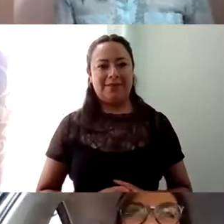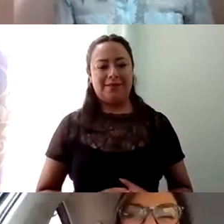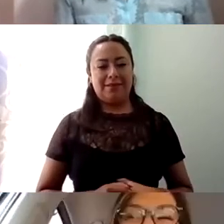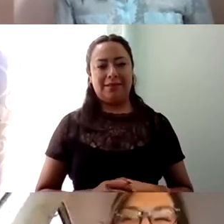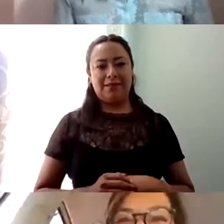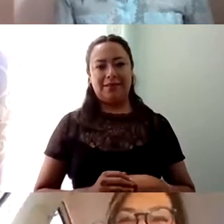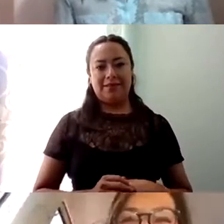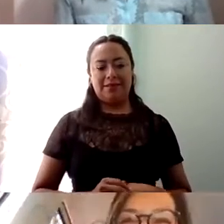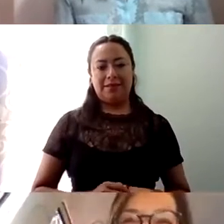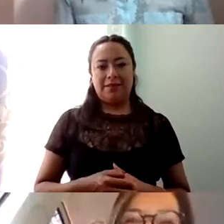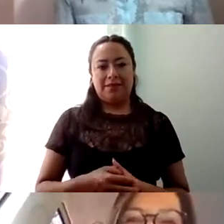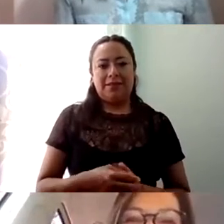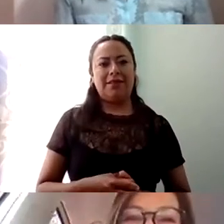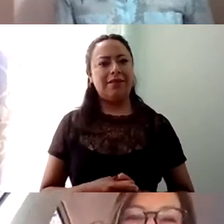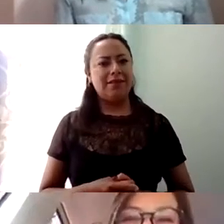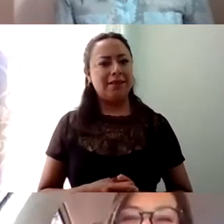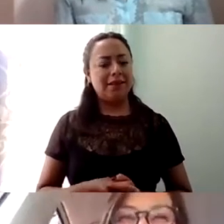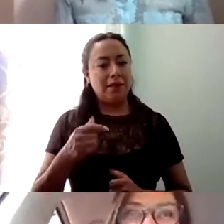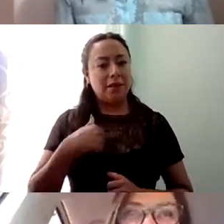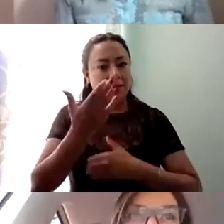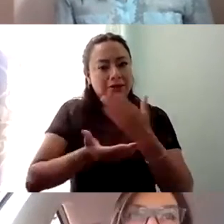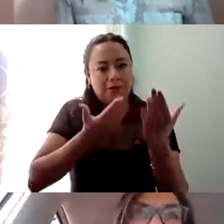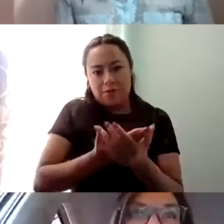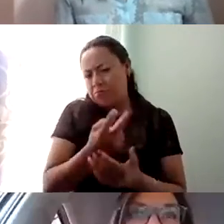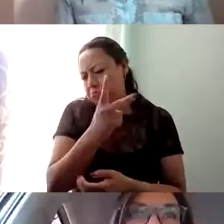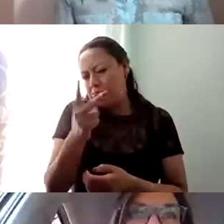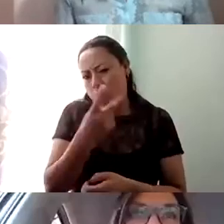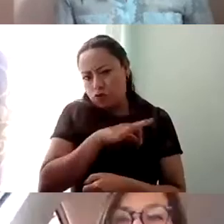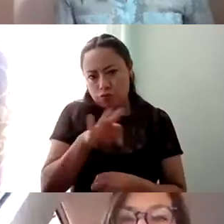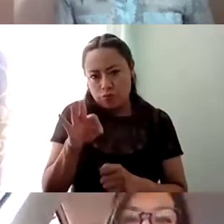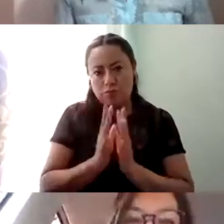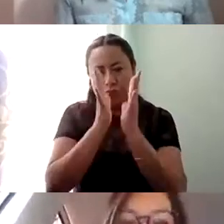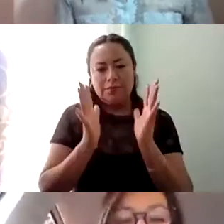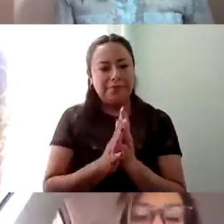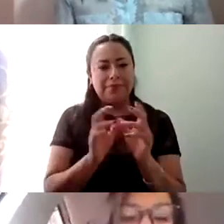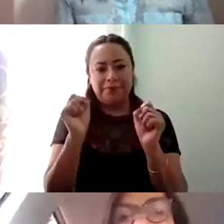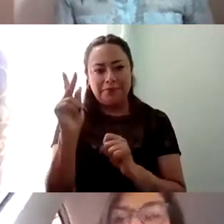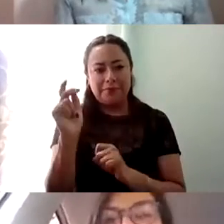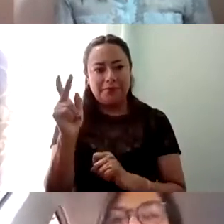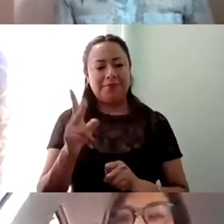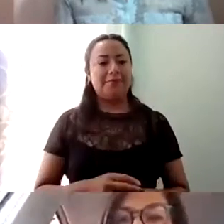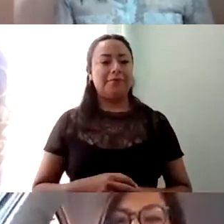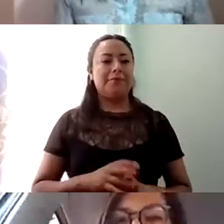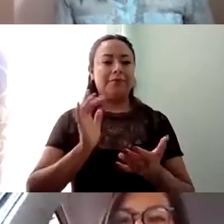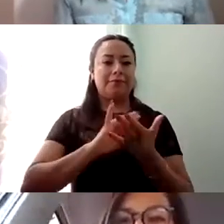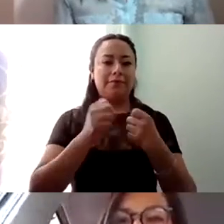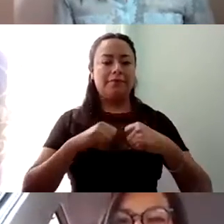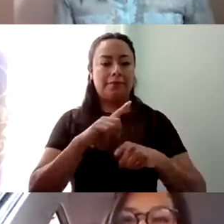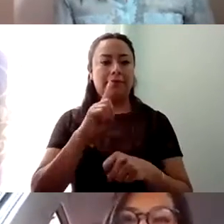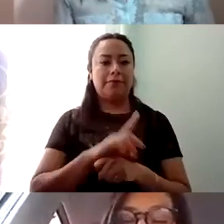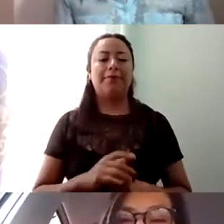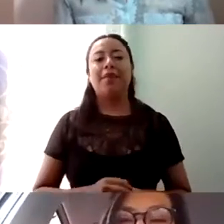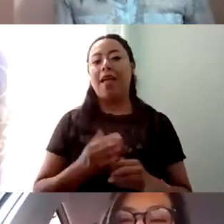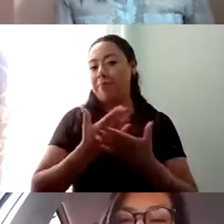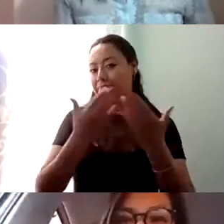Si podemos preguntar las dos, mejor. No hay ningún problema. Ok, perfecto. Gracias por la oportunidad. Bien, entonces, ahora sí procedemos